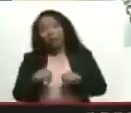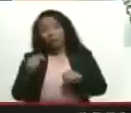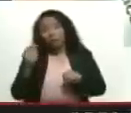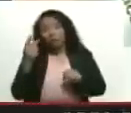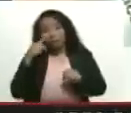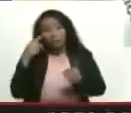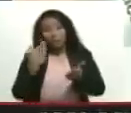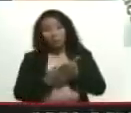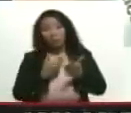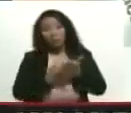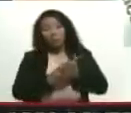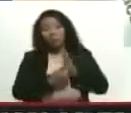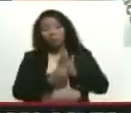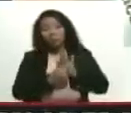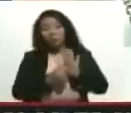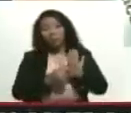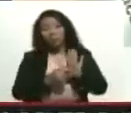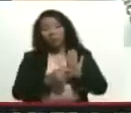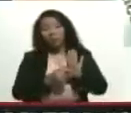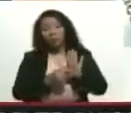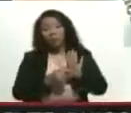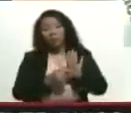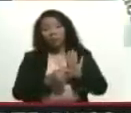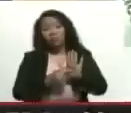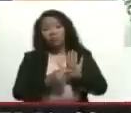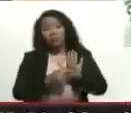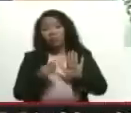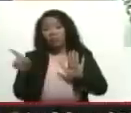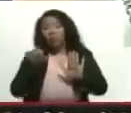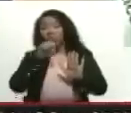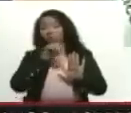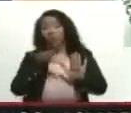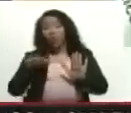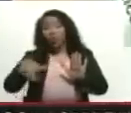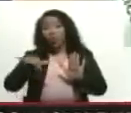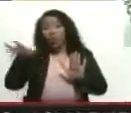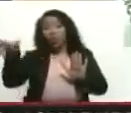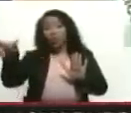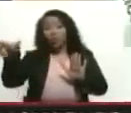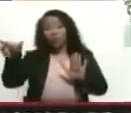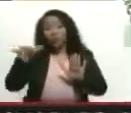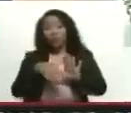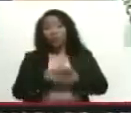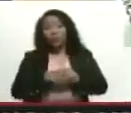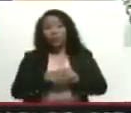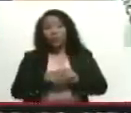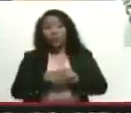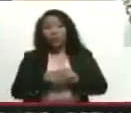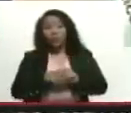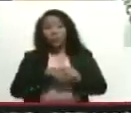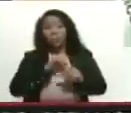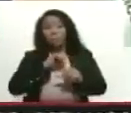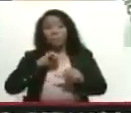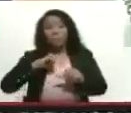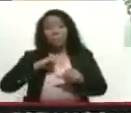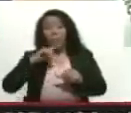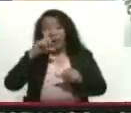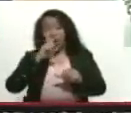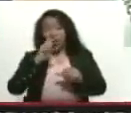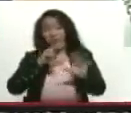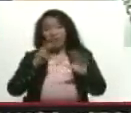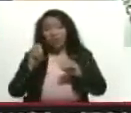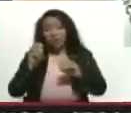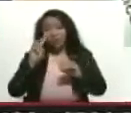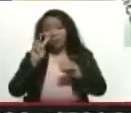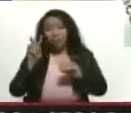viviendo y siendo testigos históricos de todo esto, en lo personal desde los años 70,